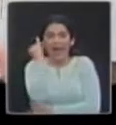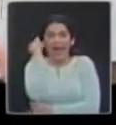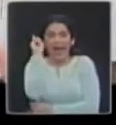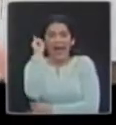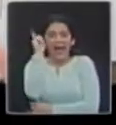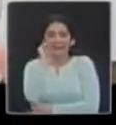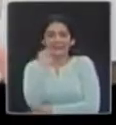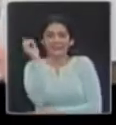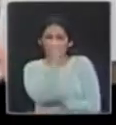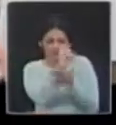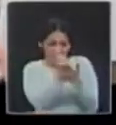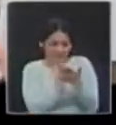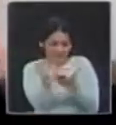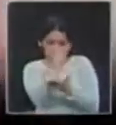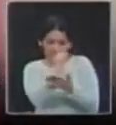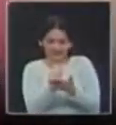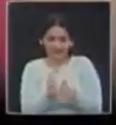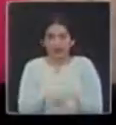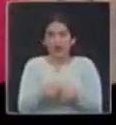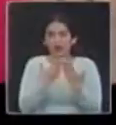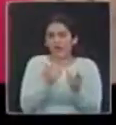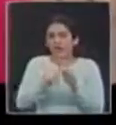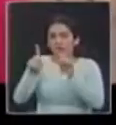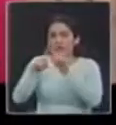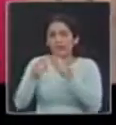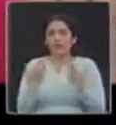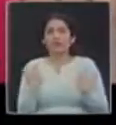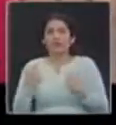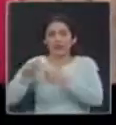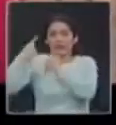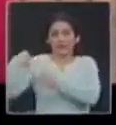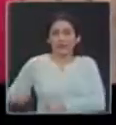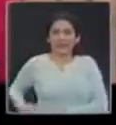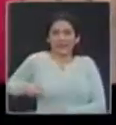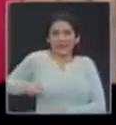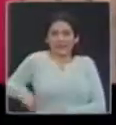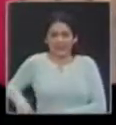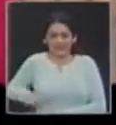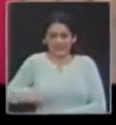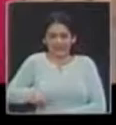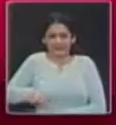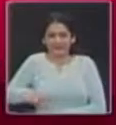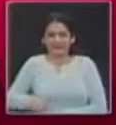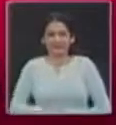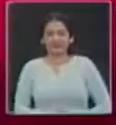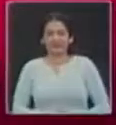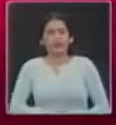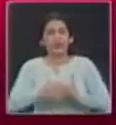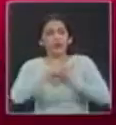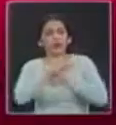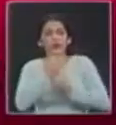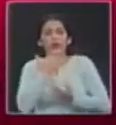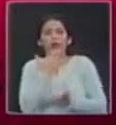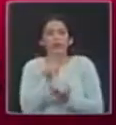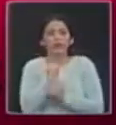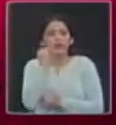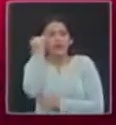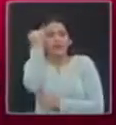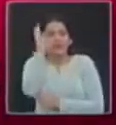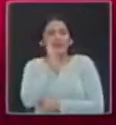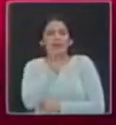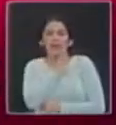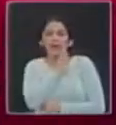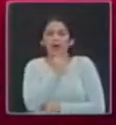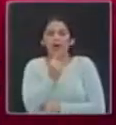realmente de la línea de marroquinerías, que es carteras. Nosotros estamos inspirados en bastantes puestos de comida, de hamburguesa, en el sector